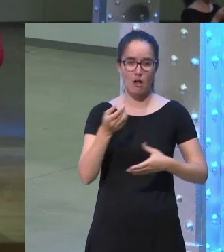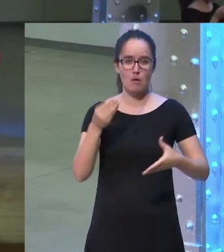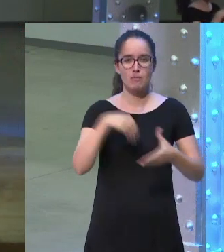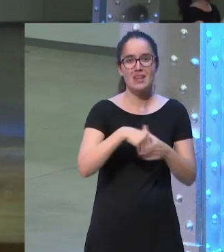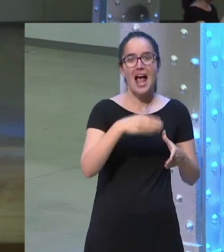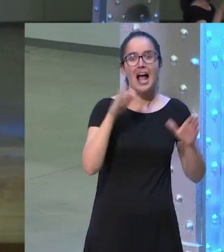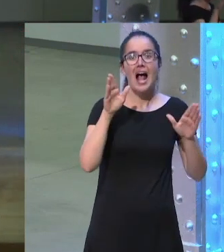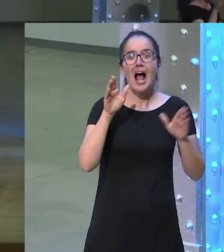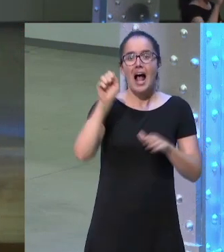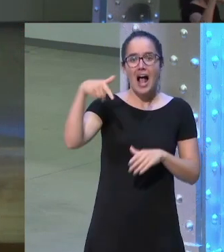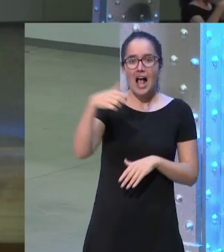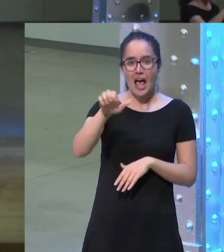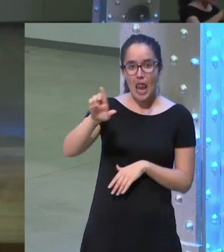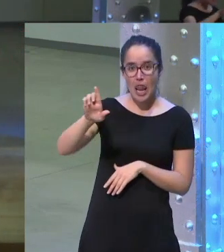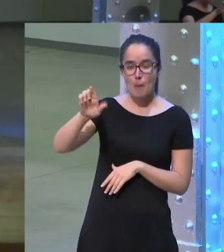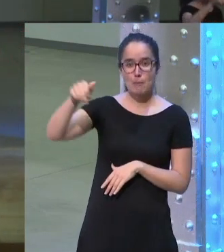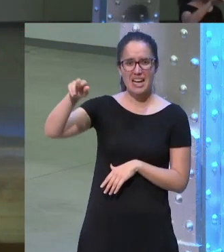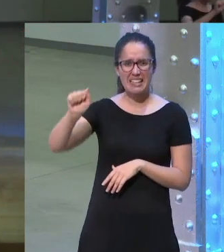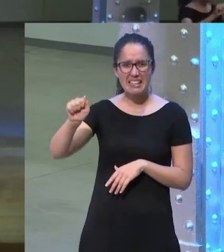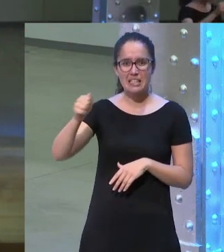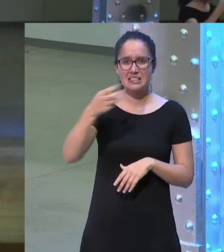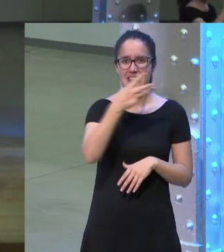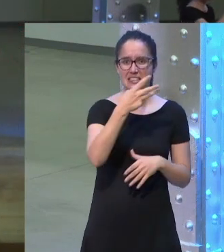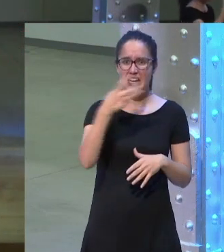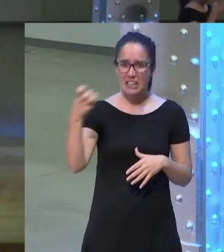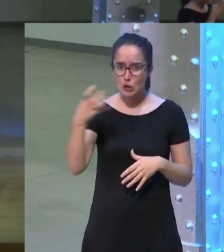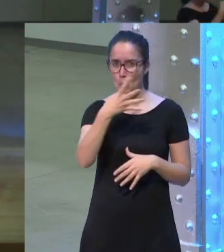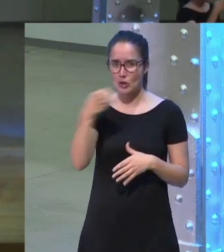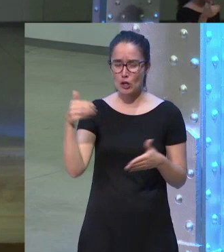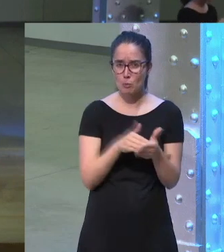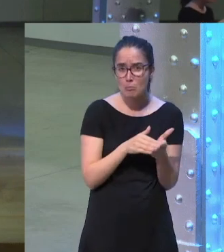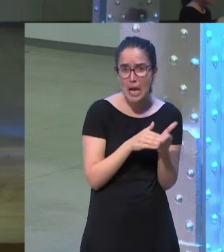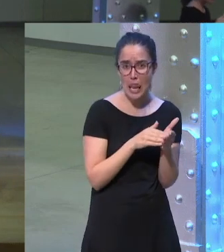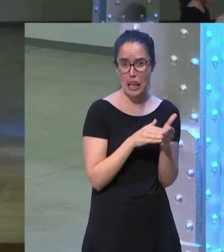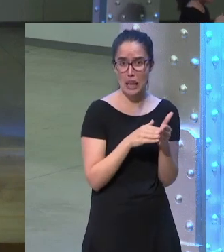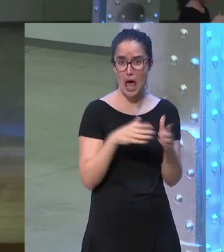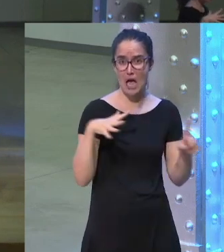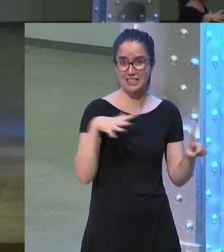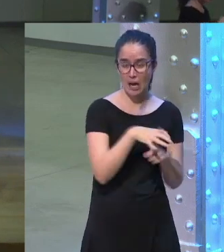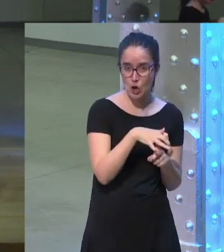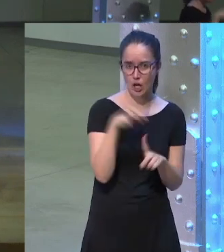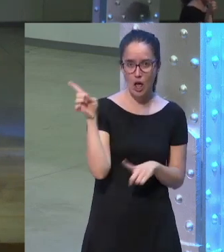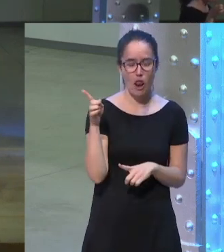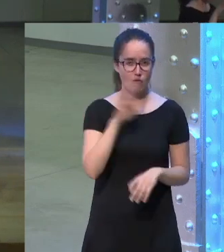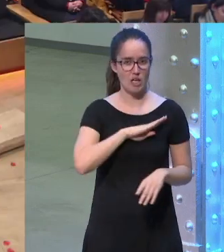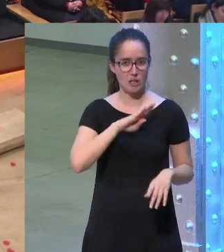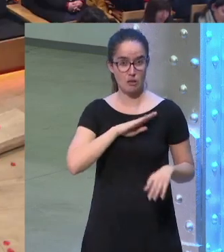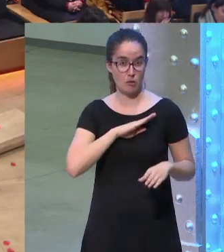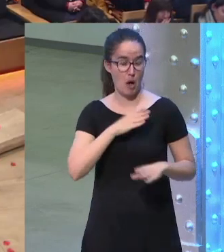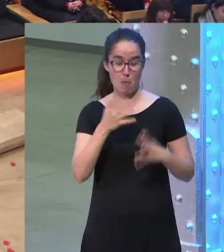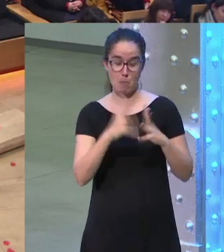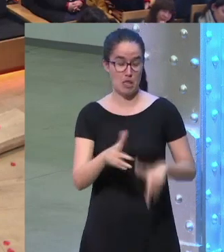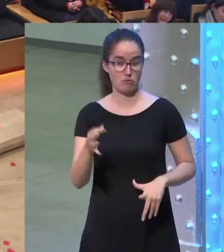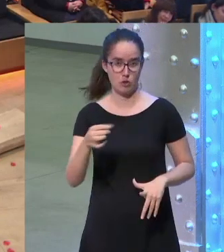347.000 seguidores, pues adiós. Ya la media sube muchísimo porque él tiene un montón de seguidores, y cuando